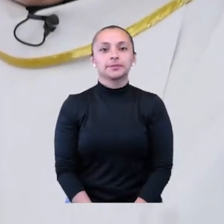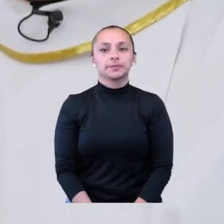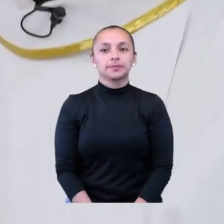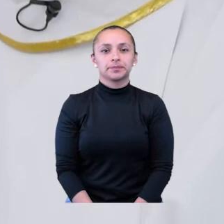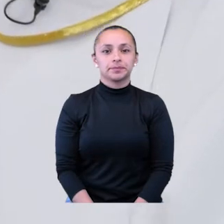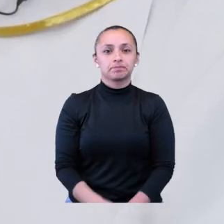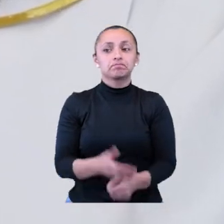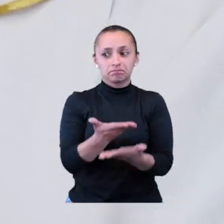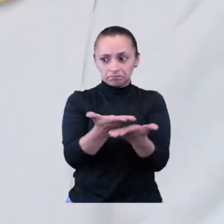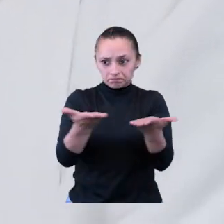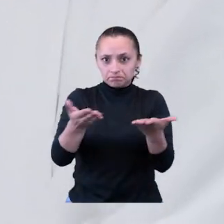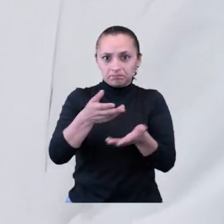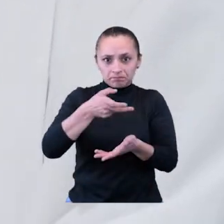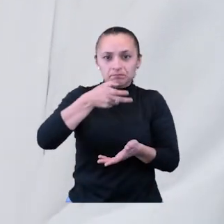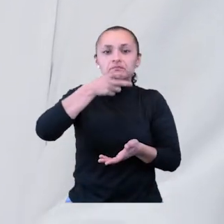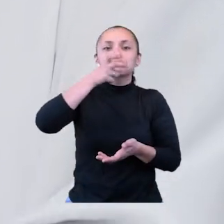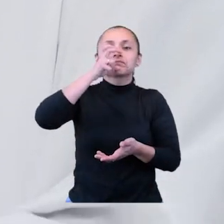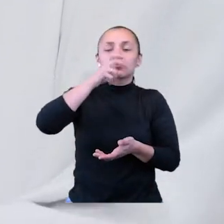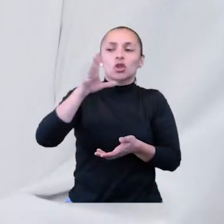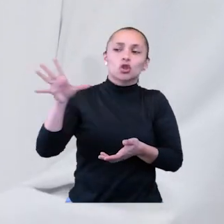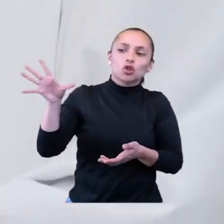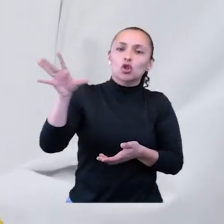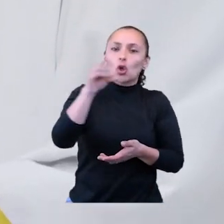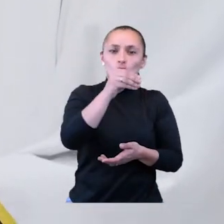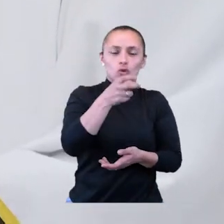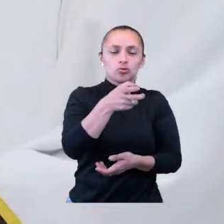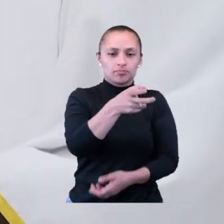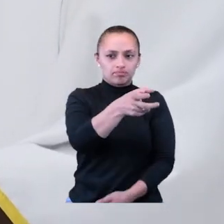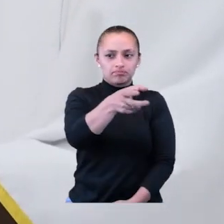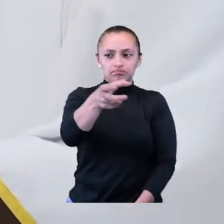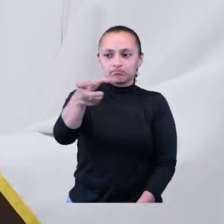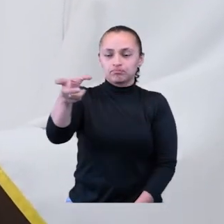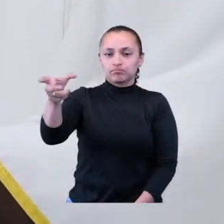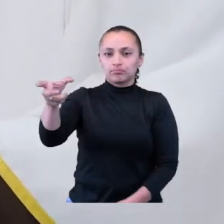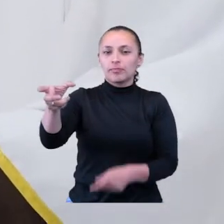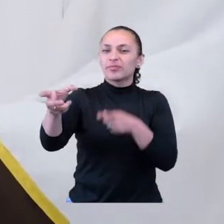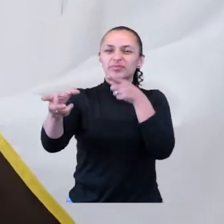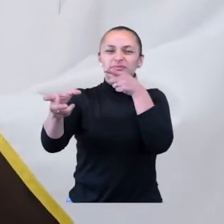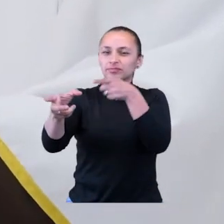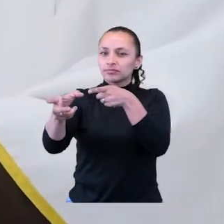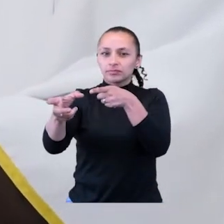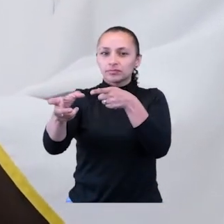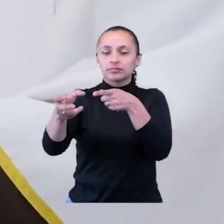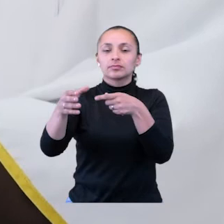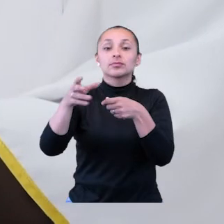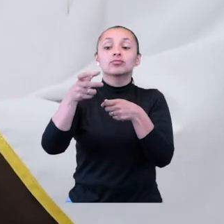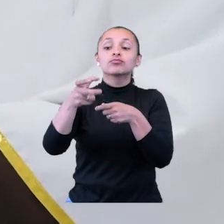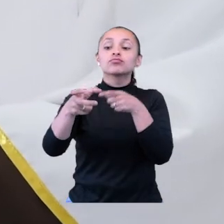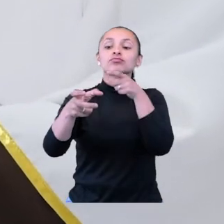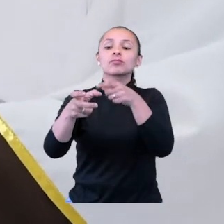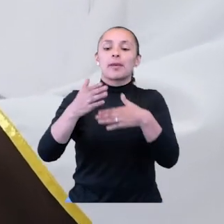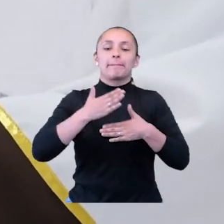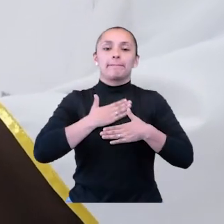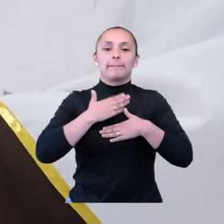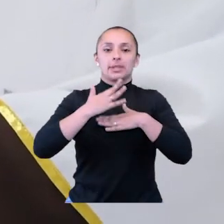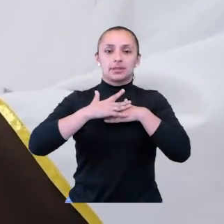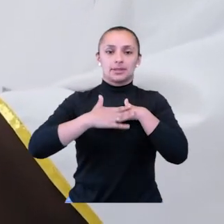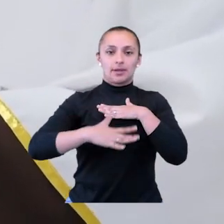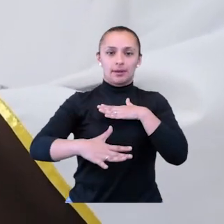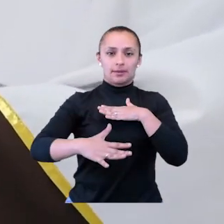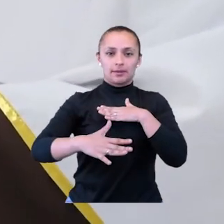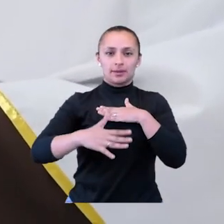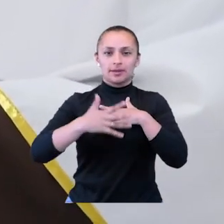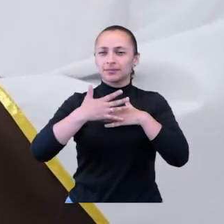coman y beban todos de él porque este es el cáliz de mi